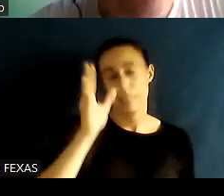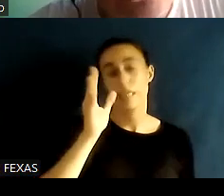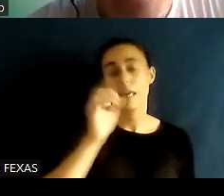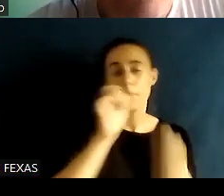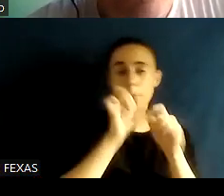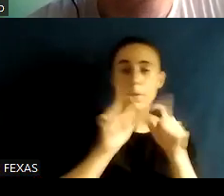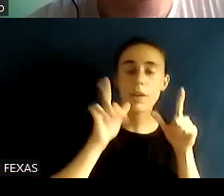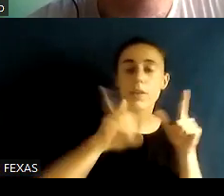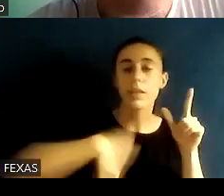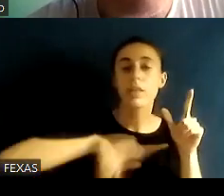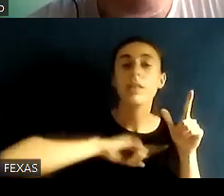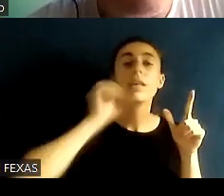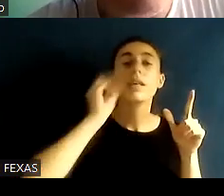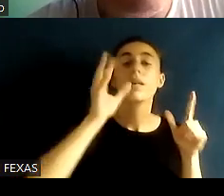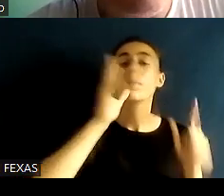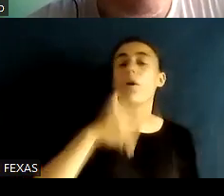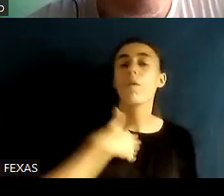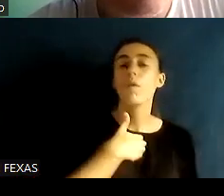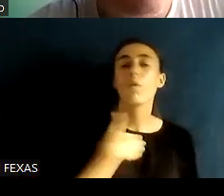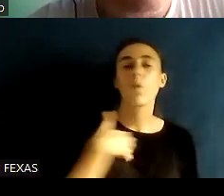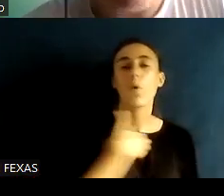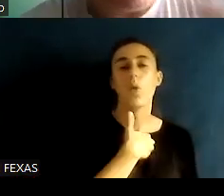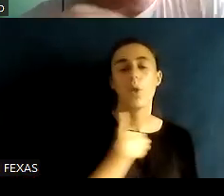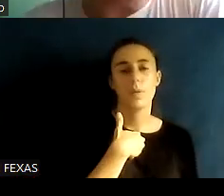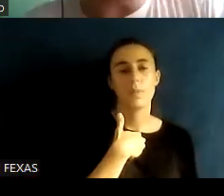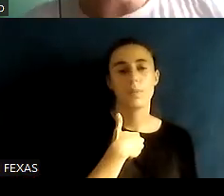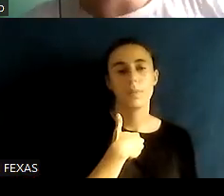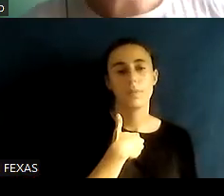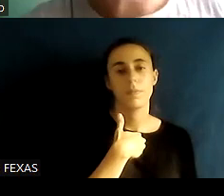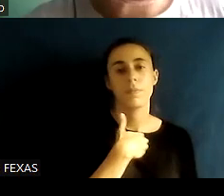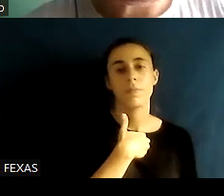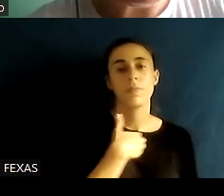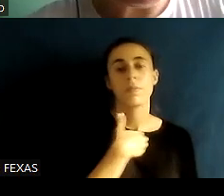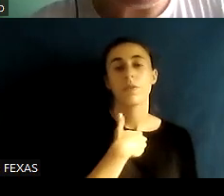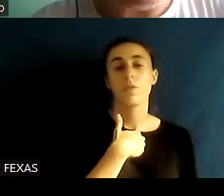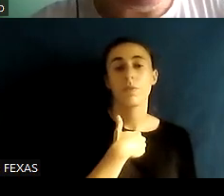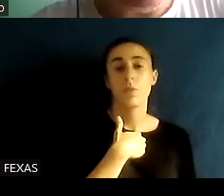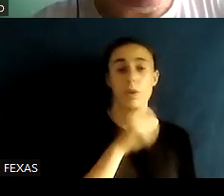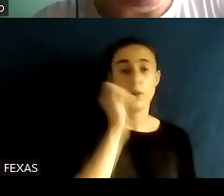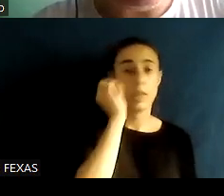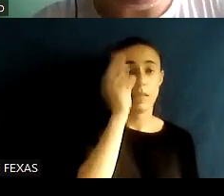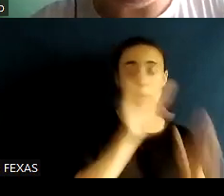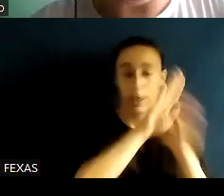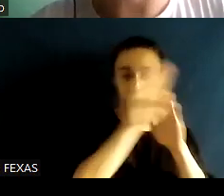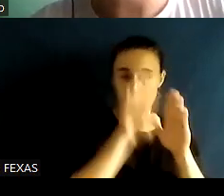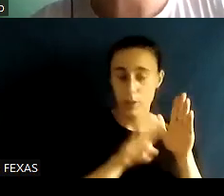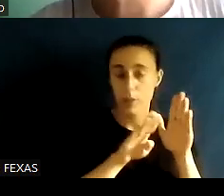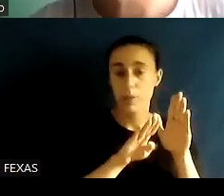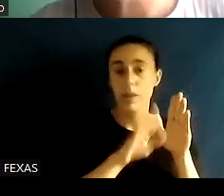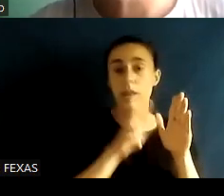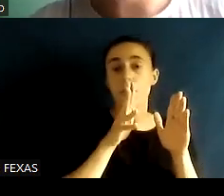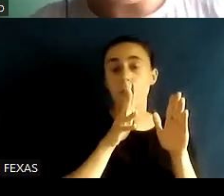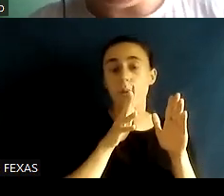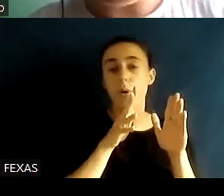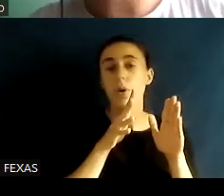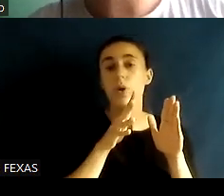aparte de toda la función a nivel del que veíamos en el último webinar, a nivel de sistema